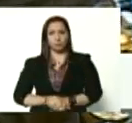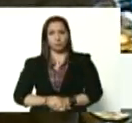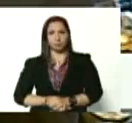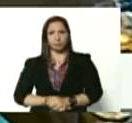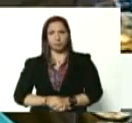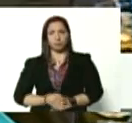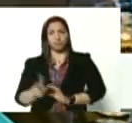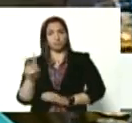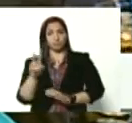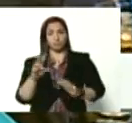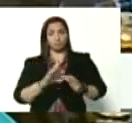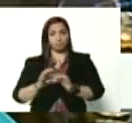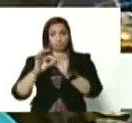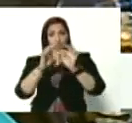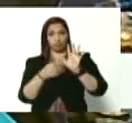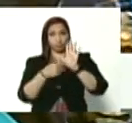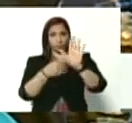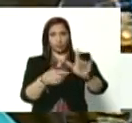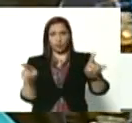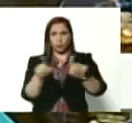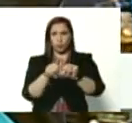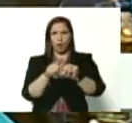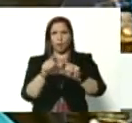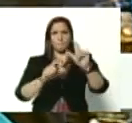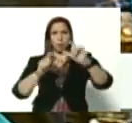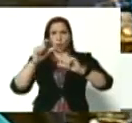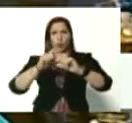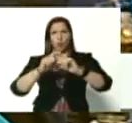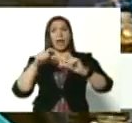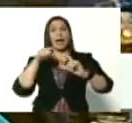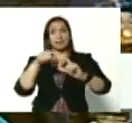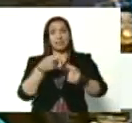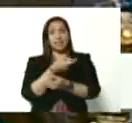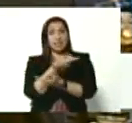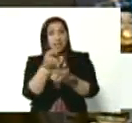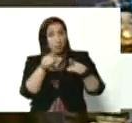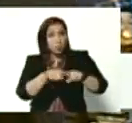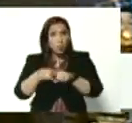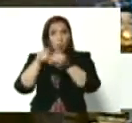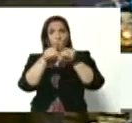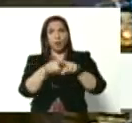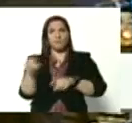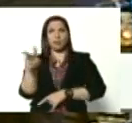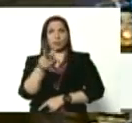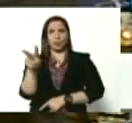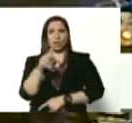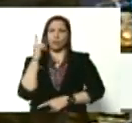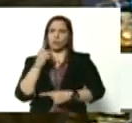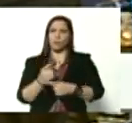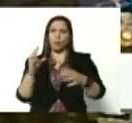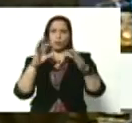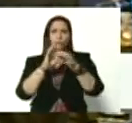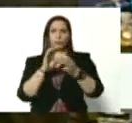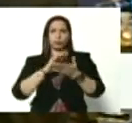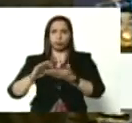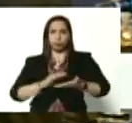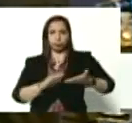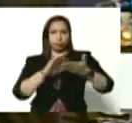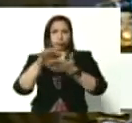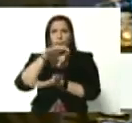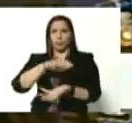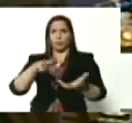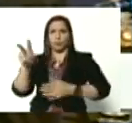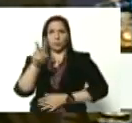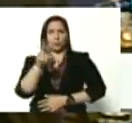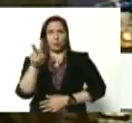en escuelas de nuestra unidad como un bloque así debemos los venezolanos y las venezolanas estar unidos para resolver los problemas de venezuela